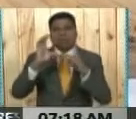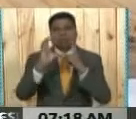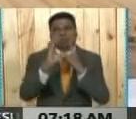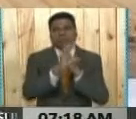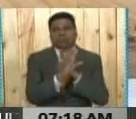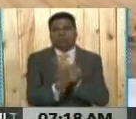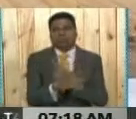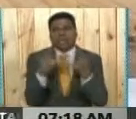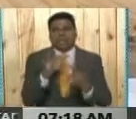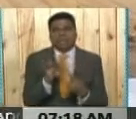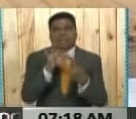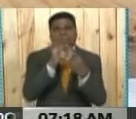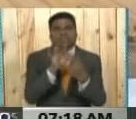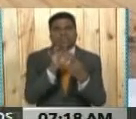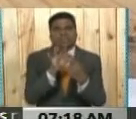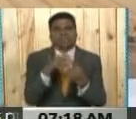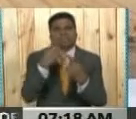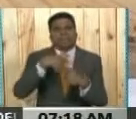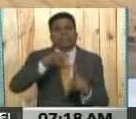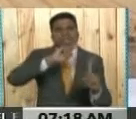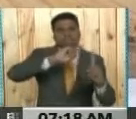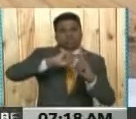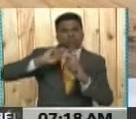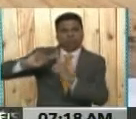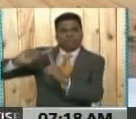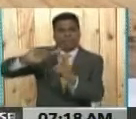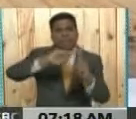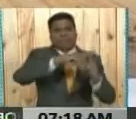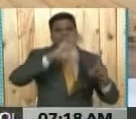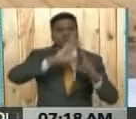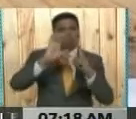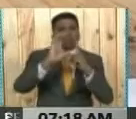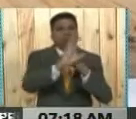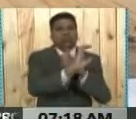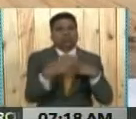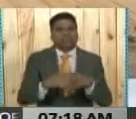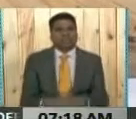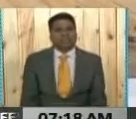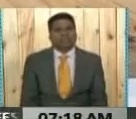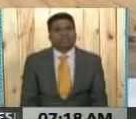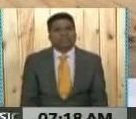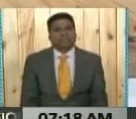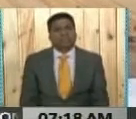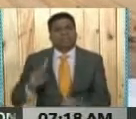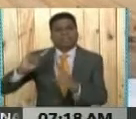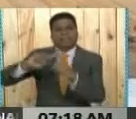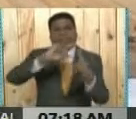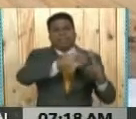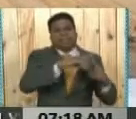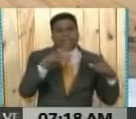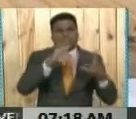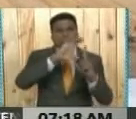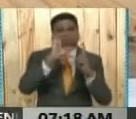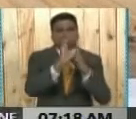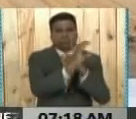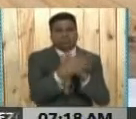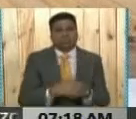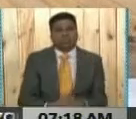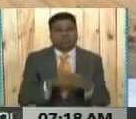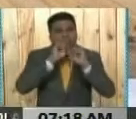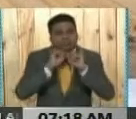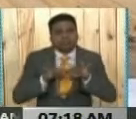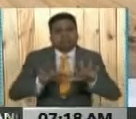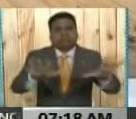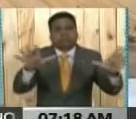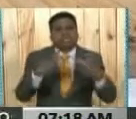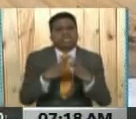en particular, que a su vez es la suma de culturas de regiones, que a su vez es la suma de culturas locales. Es una especie de despliegue de